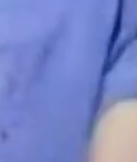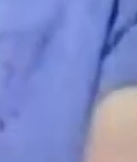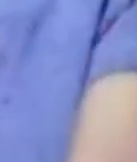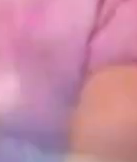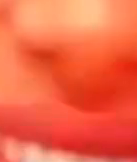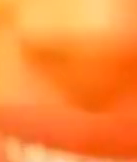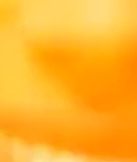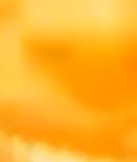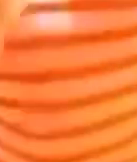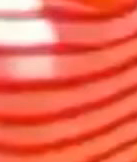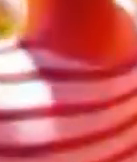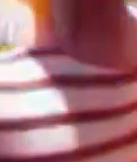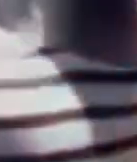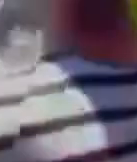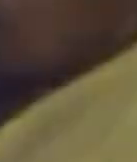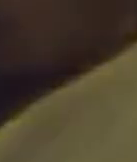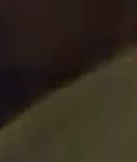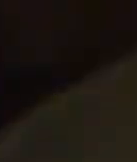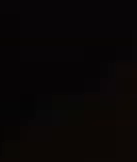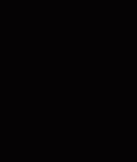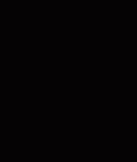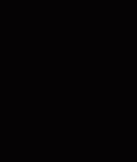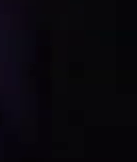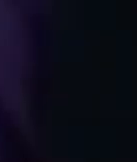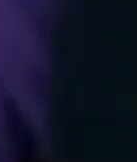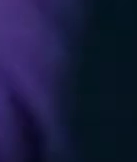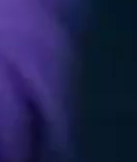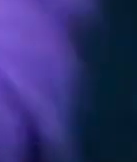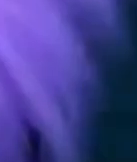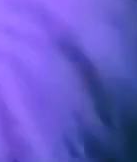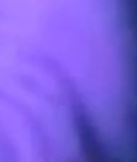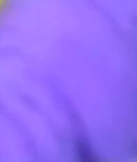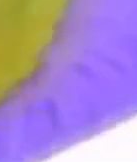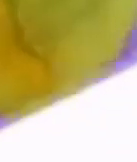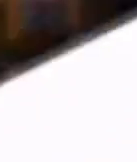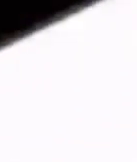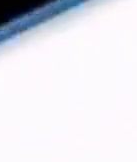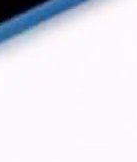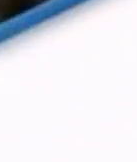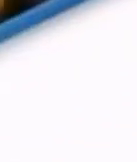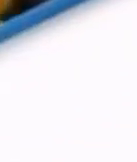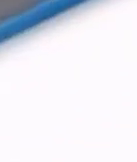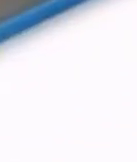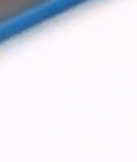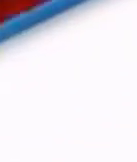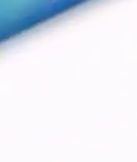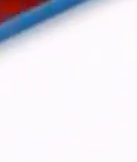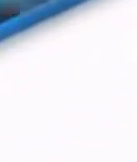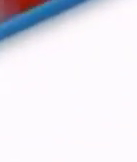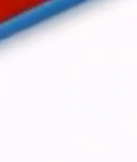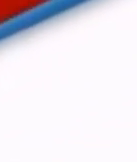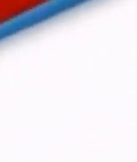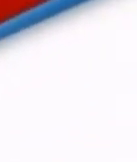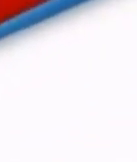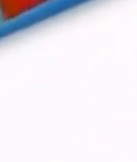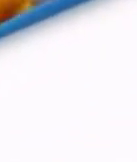para entender. Ya viene Club Veo Veo.